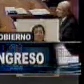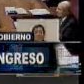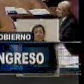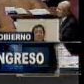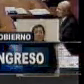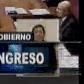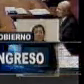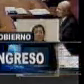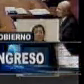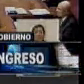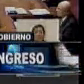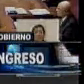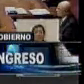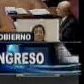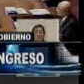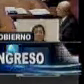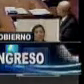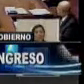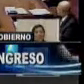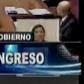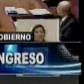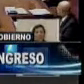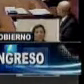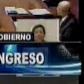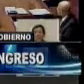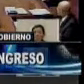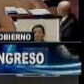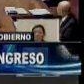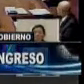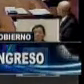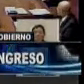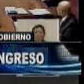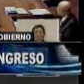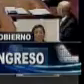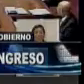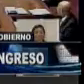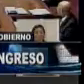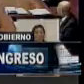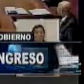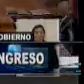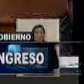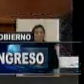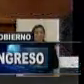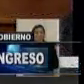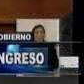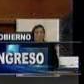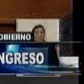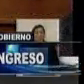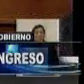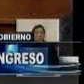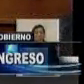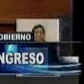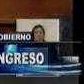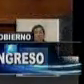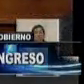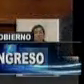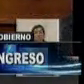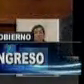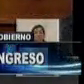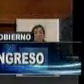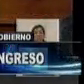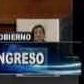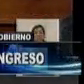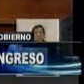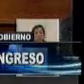educación, alimentación, vivienda y un empleo digno. Manifestó que uno de los principales objetivos del gobierno será